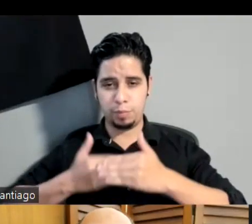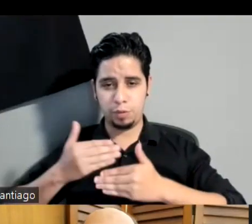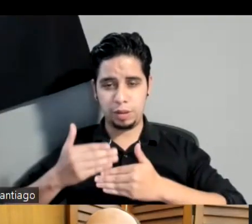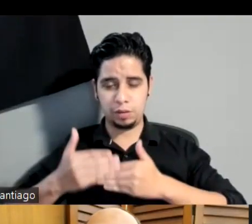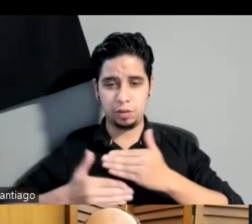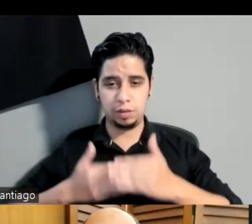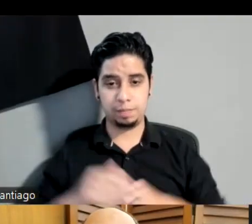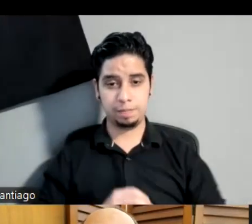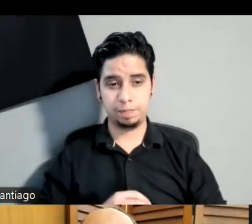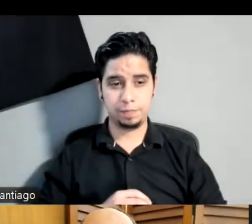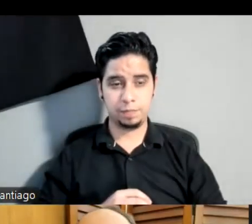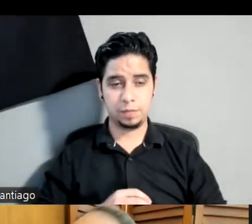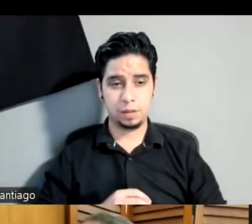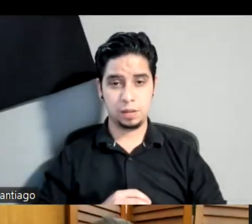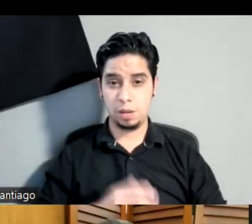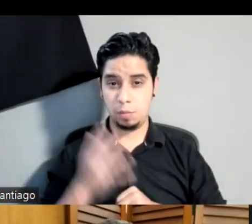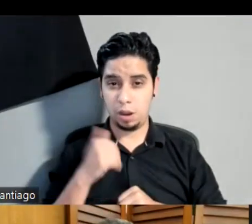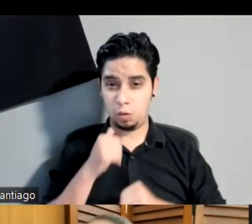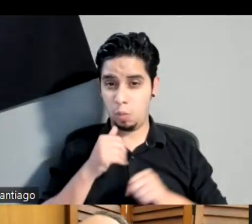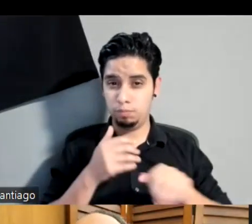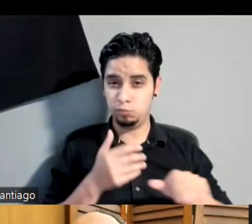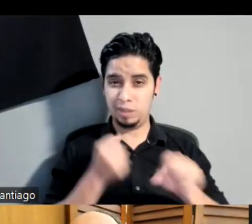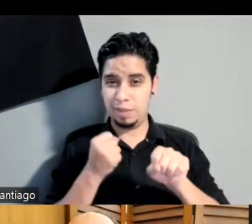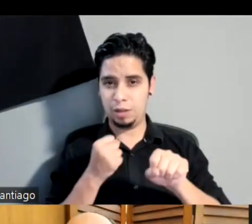producto final, hablando de la inmediatez. Pero